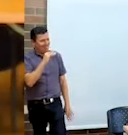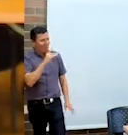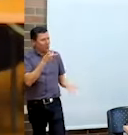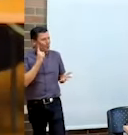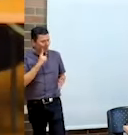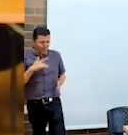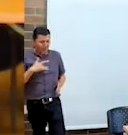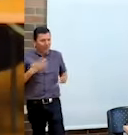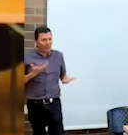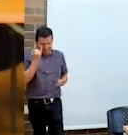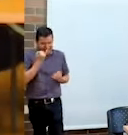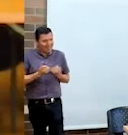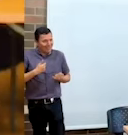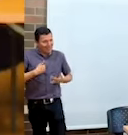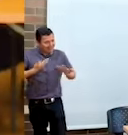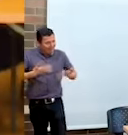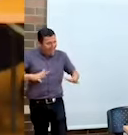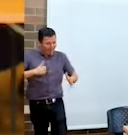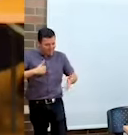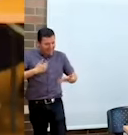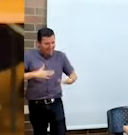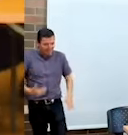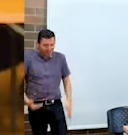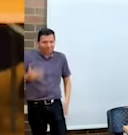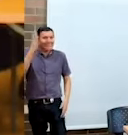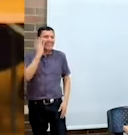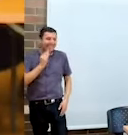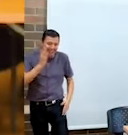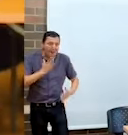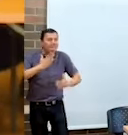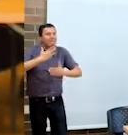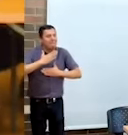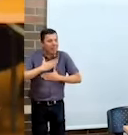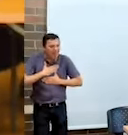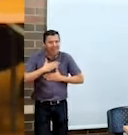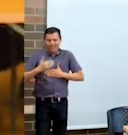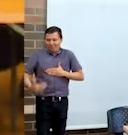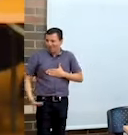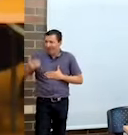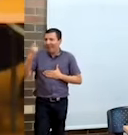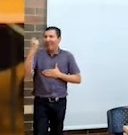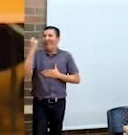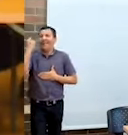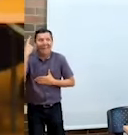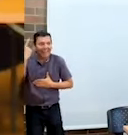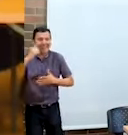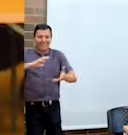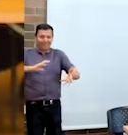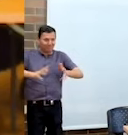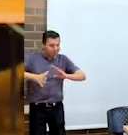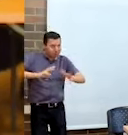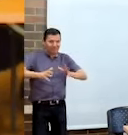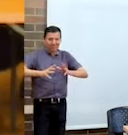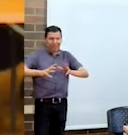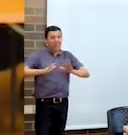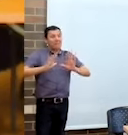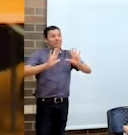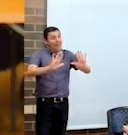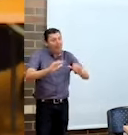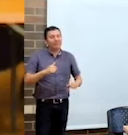de comunicarnos y de esa manera entrelazarnos y vincularnos con la sociedad en general. De la misma manera, nosotros entendemos,